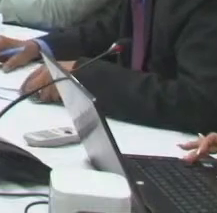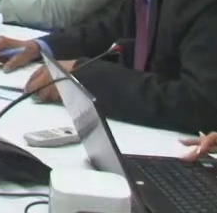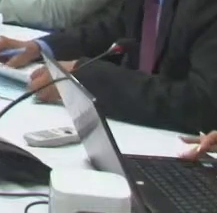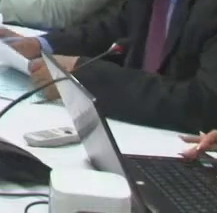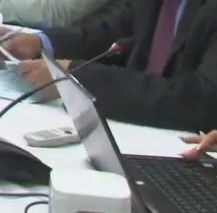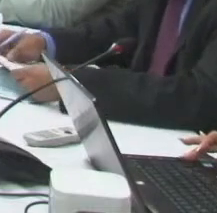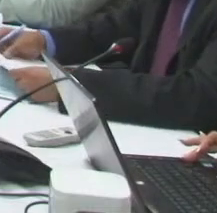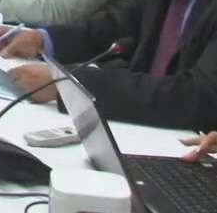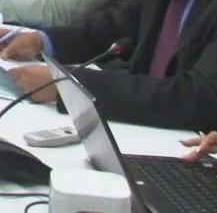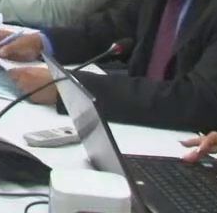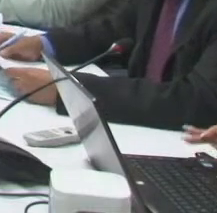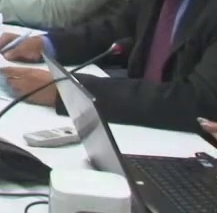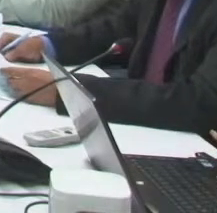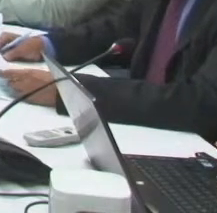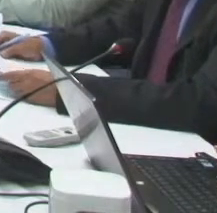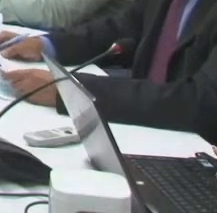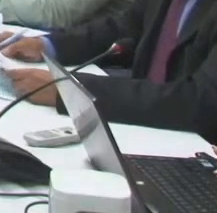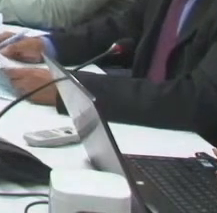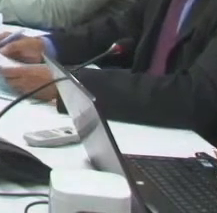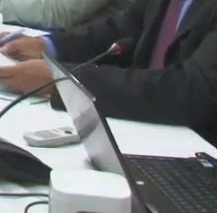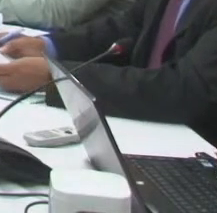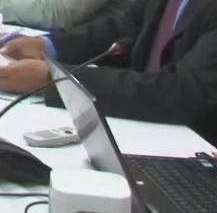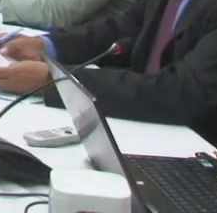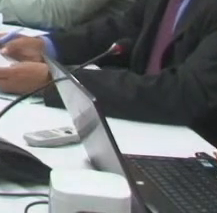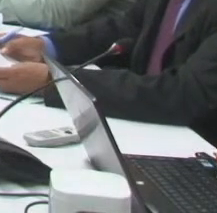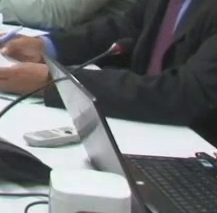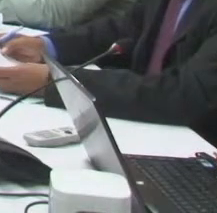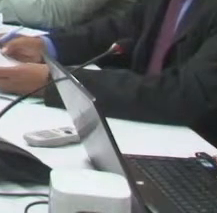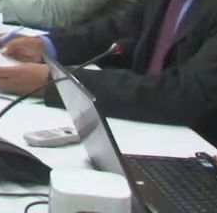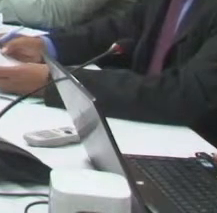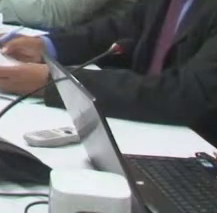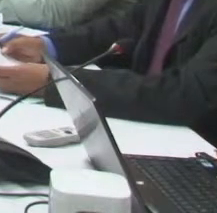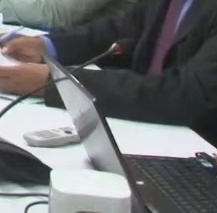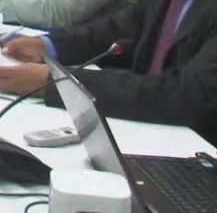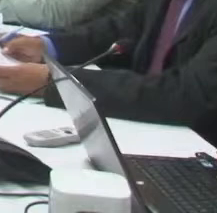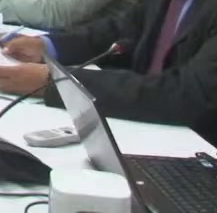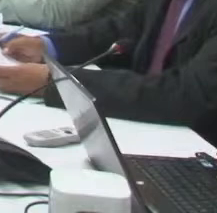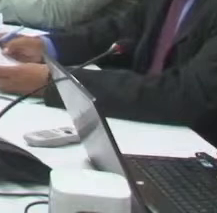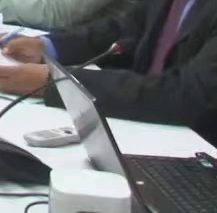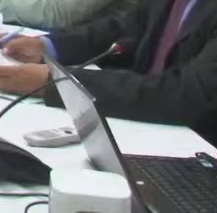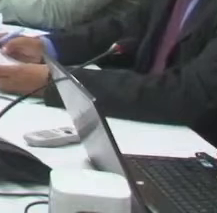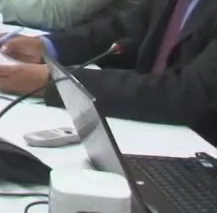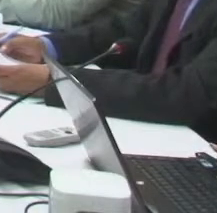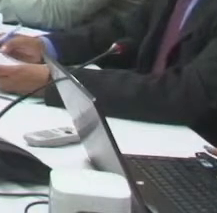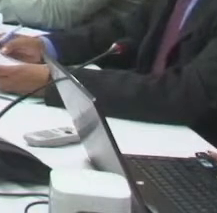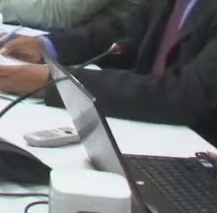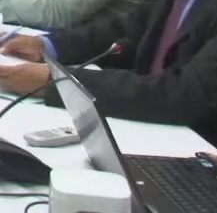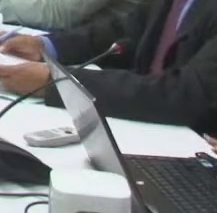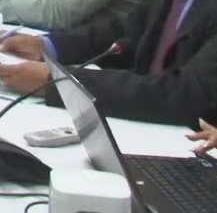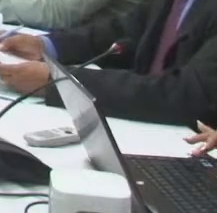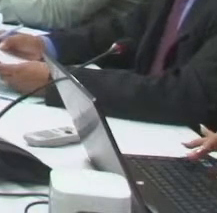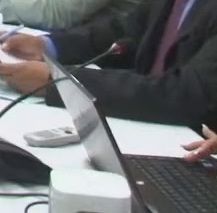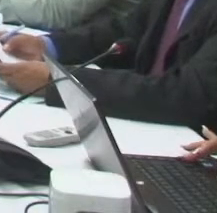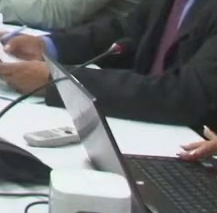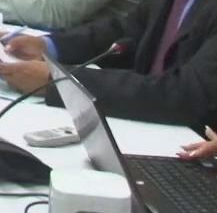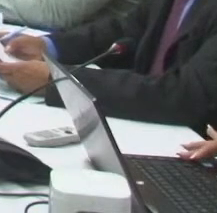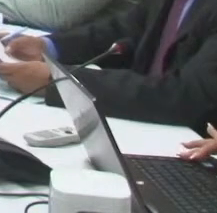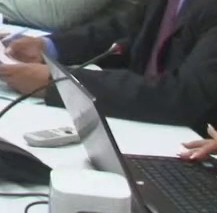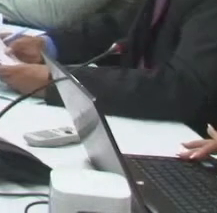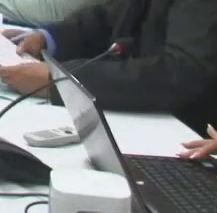¿Bajo? Ajá, bajo el cumplimiento. Ahí establecer los agentes policiales en cumplimiento de dirección